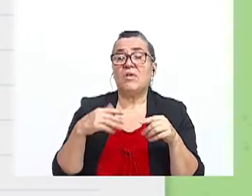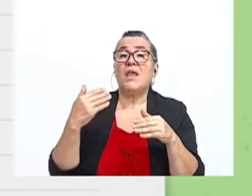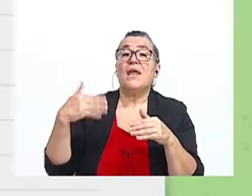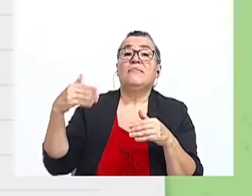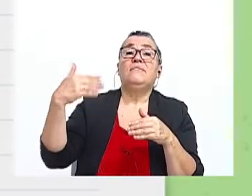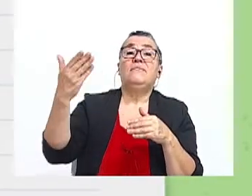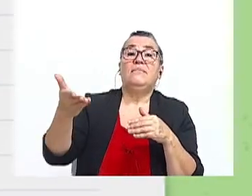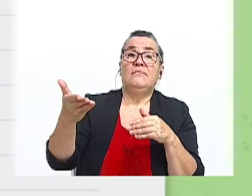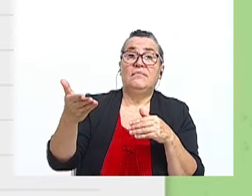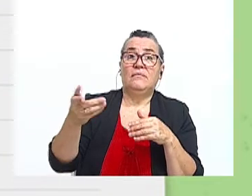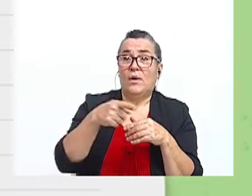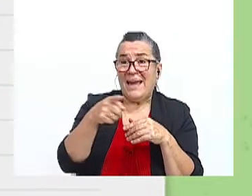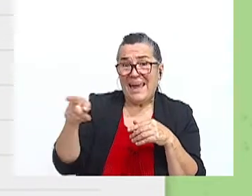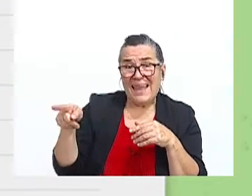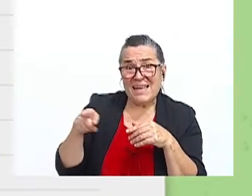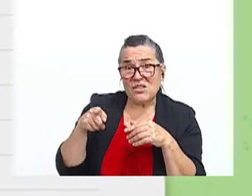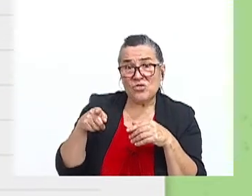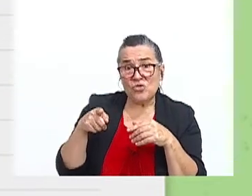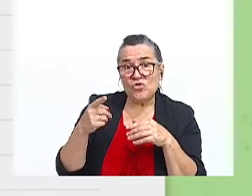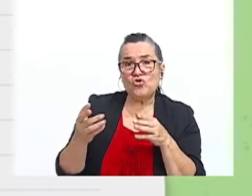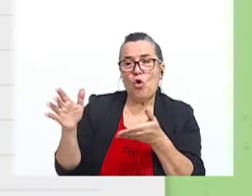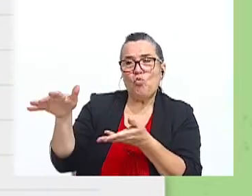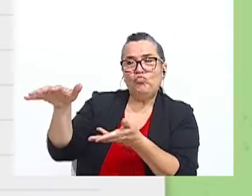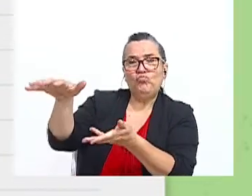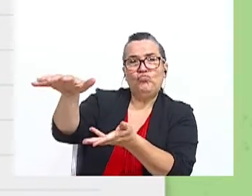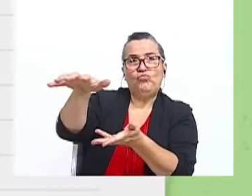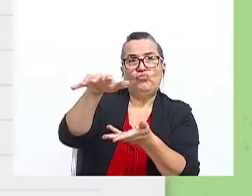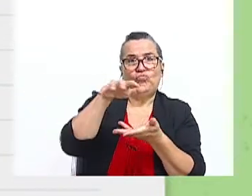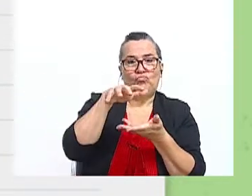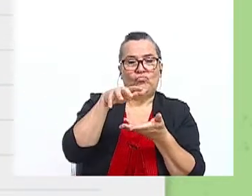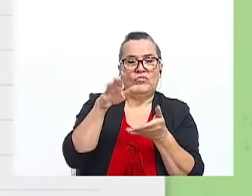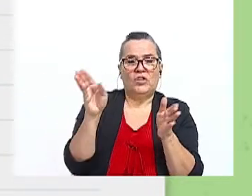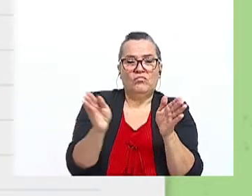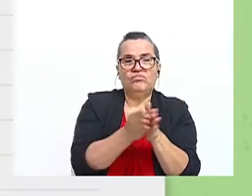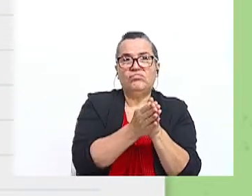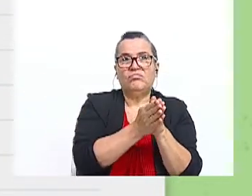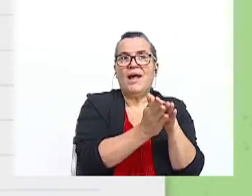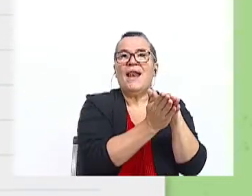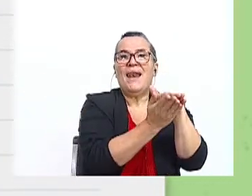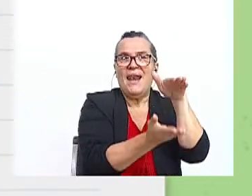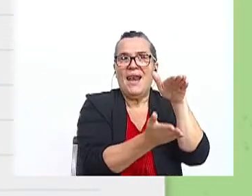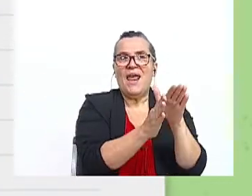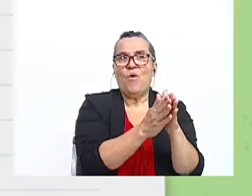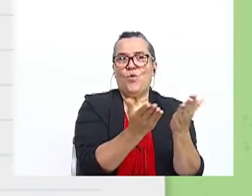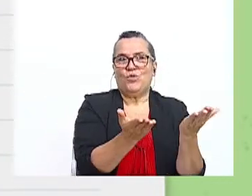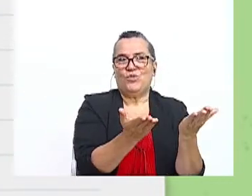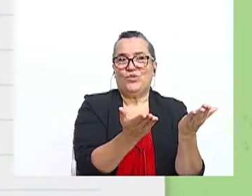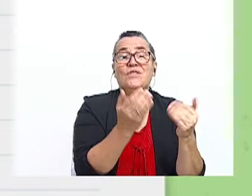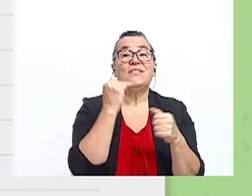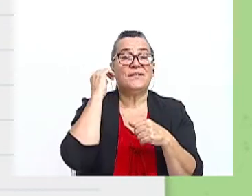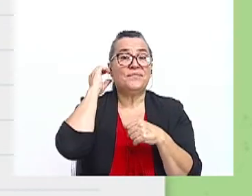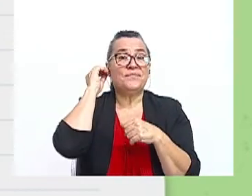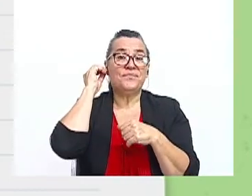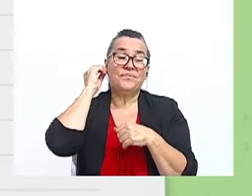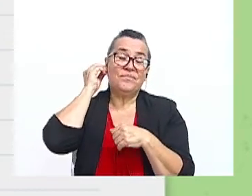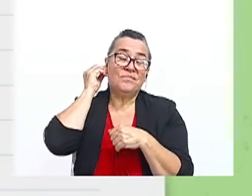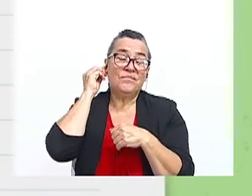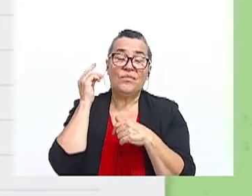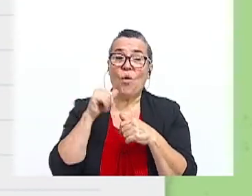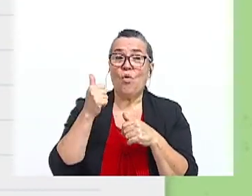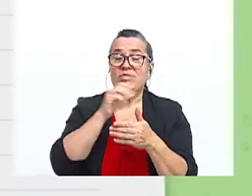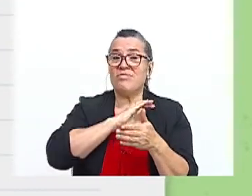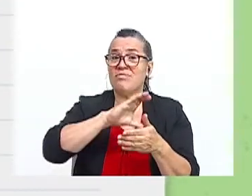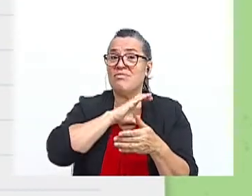adelante muchos de estos son recopilados en libros. También otra característica